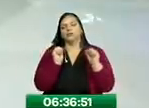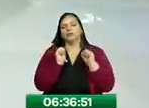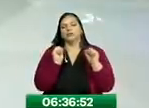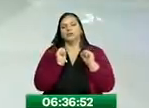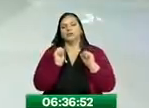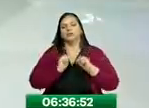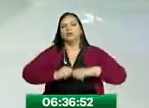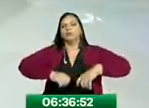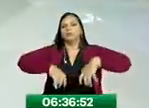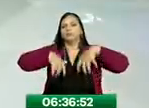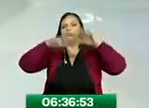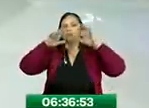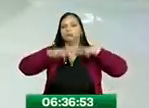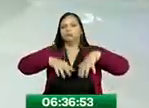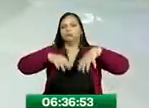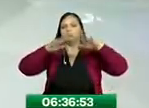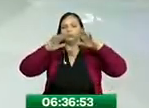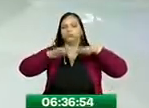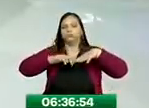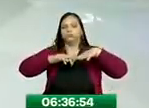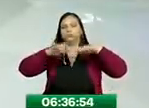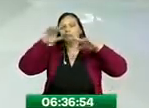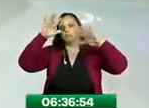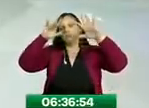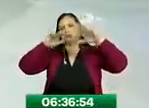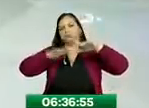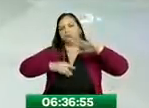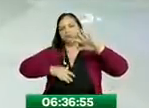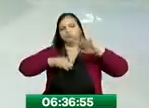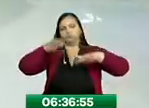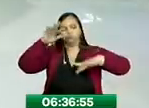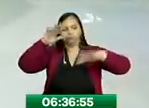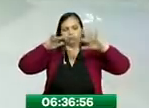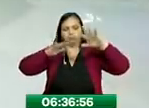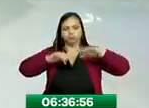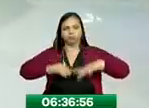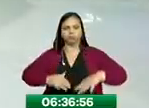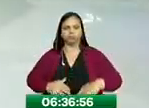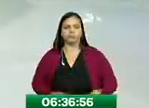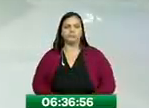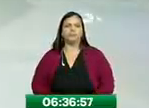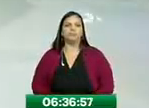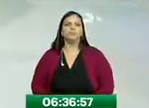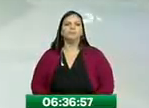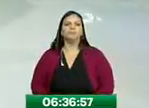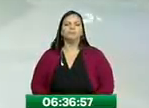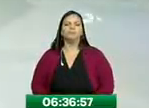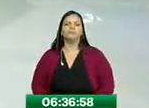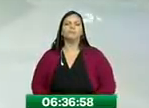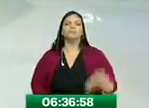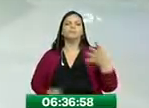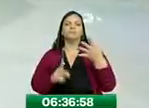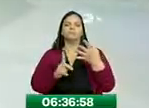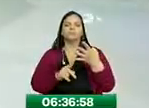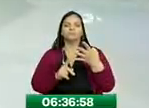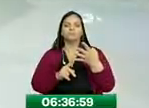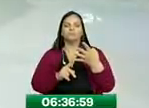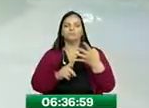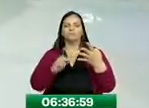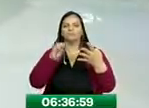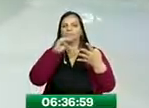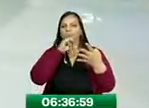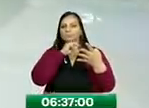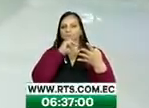súmele esto a la llovizna que va a soportar nada más y nada menos que la tierra morlaca, como es Cuenca, la capital